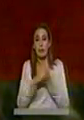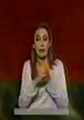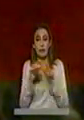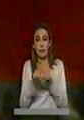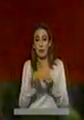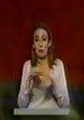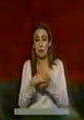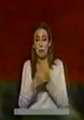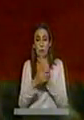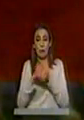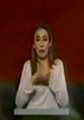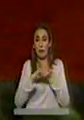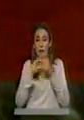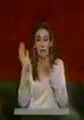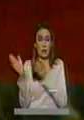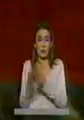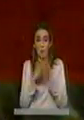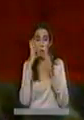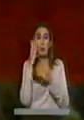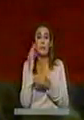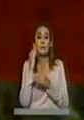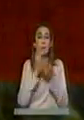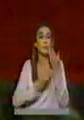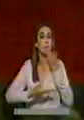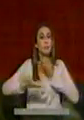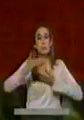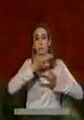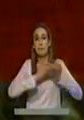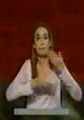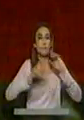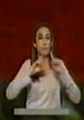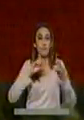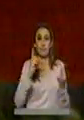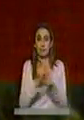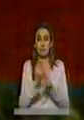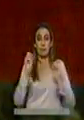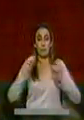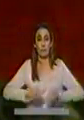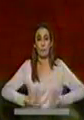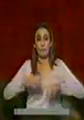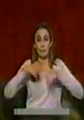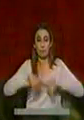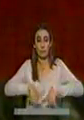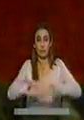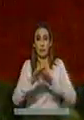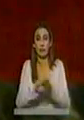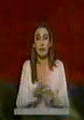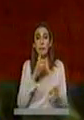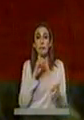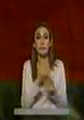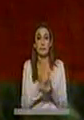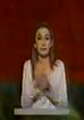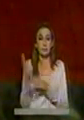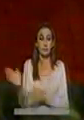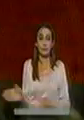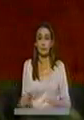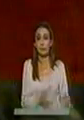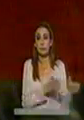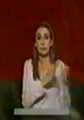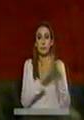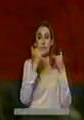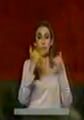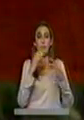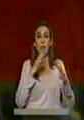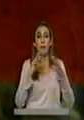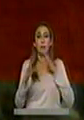Y de disfrutar esas experiencias que están ahora tan en boga en el mundo entero. Así que ese es un área que hemos hablado,